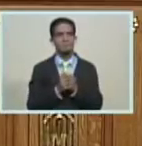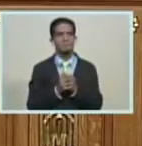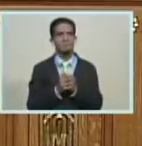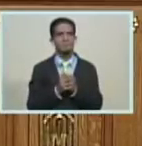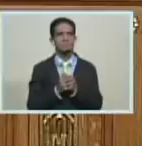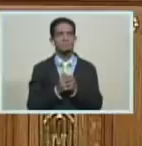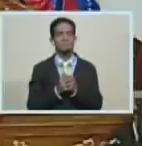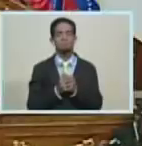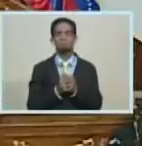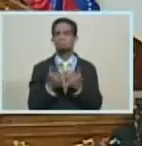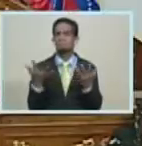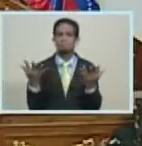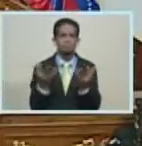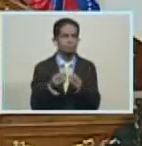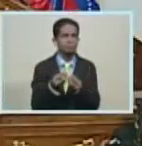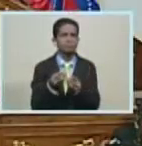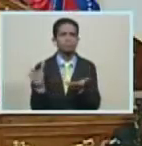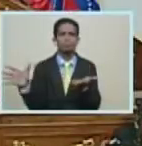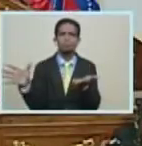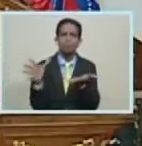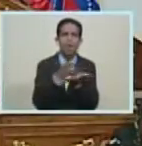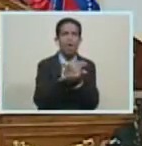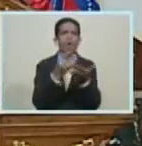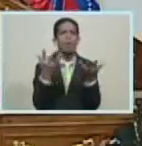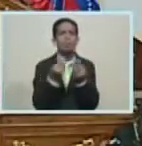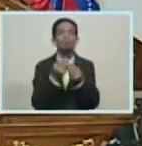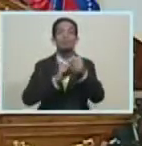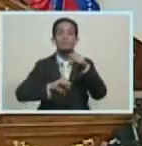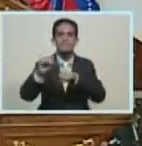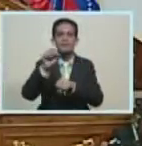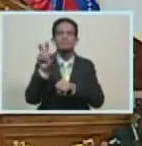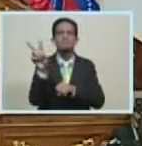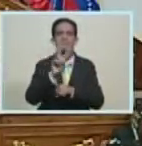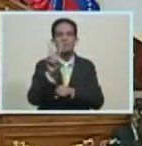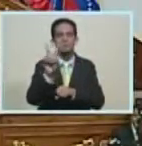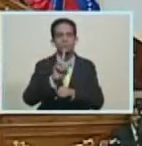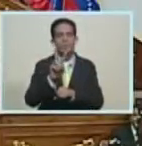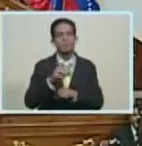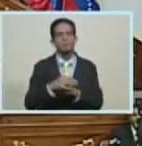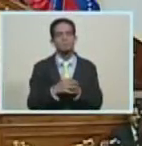con todas las instituciones, la defensa de nuestro país,